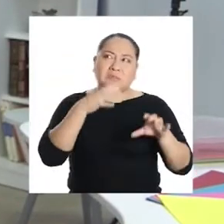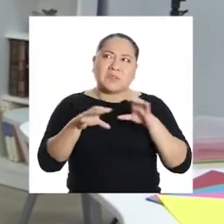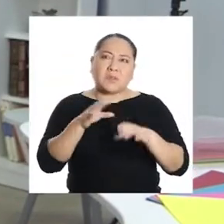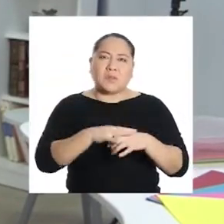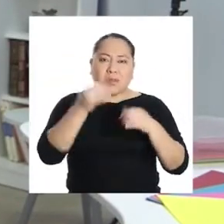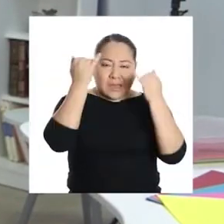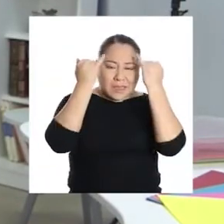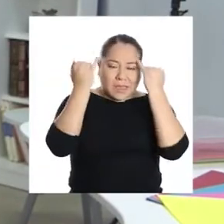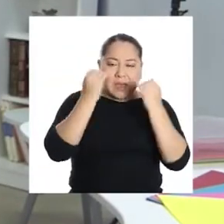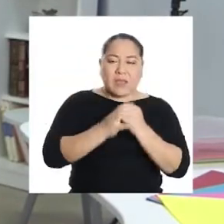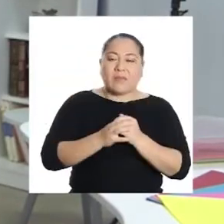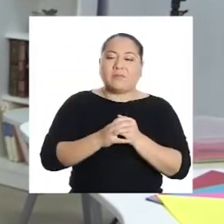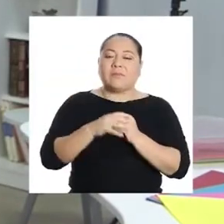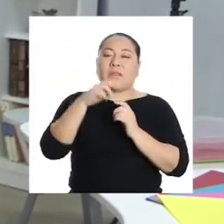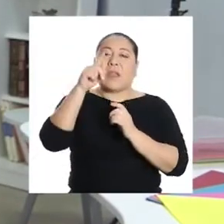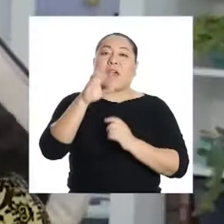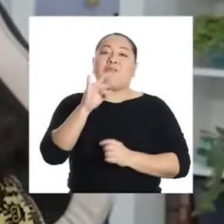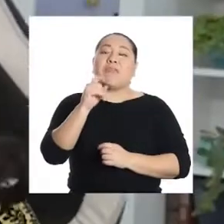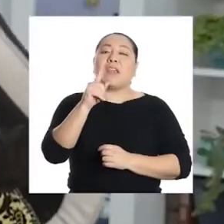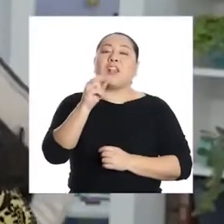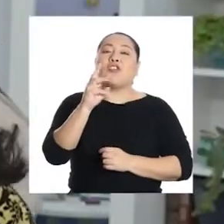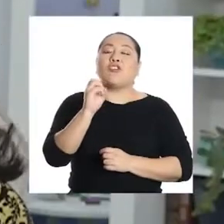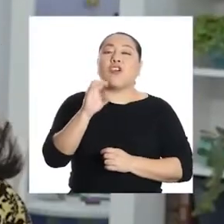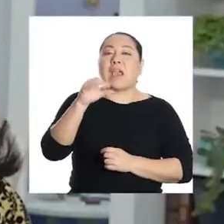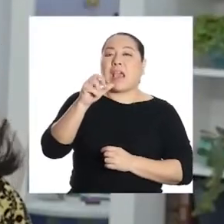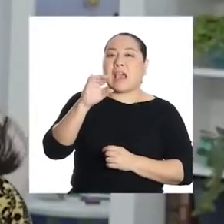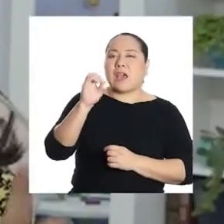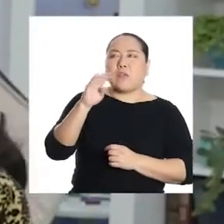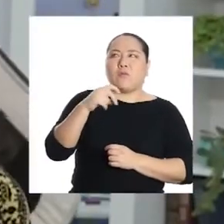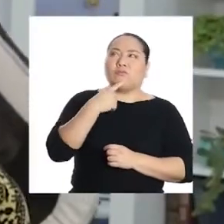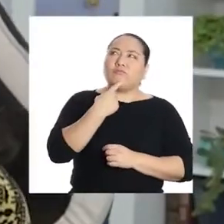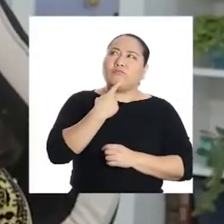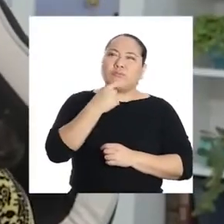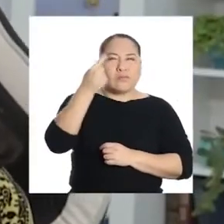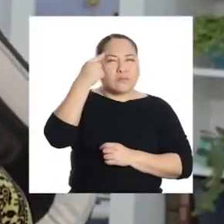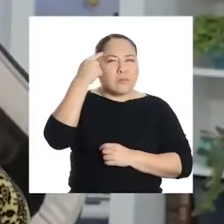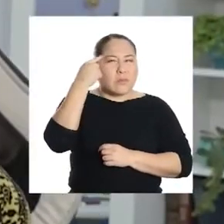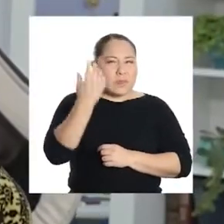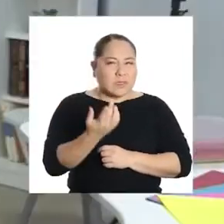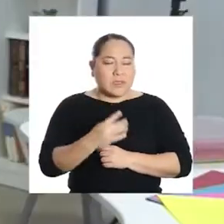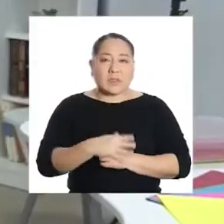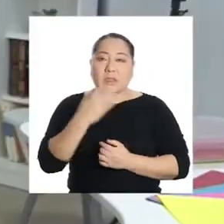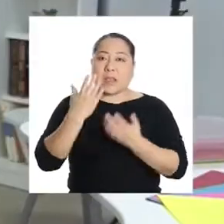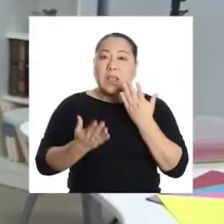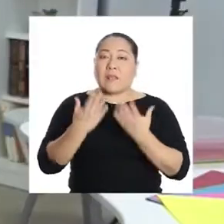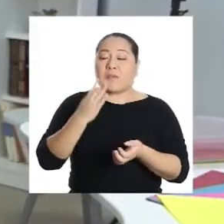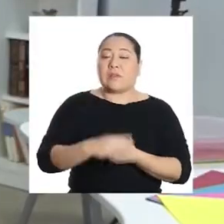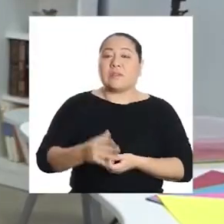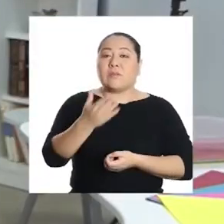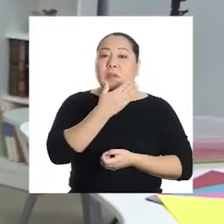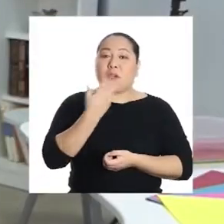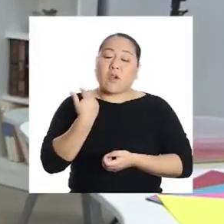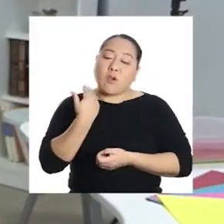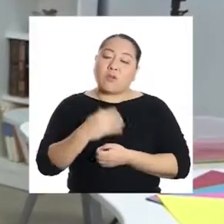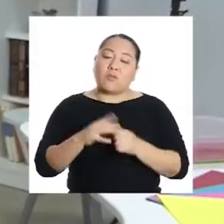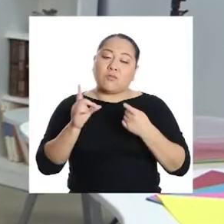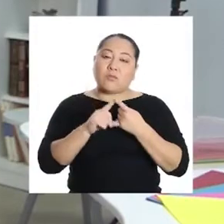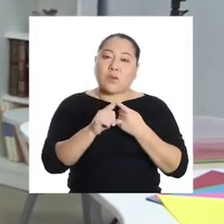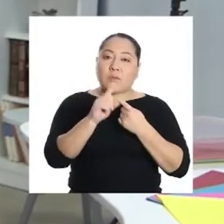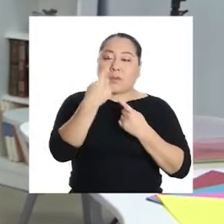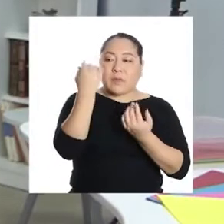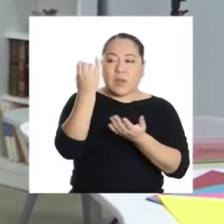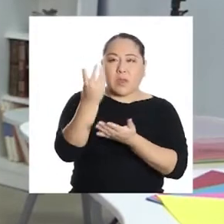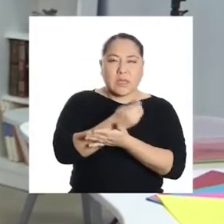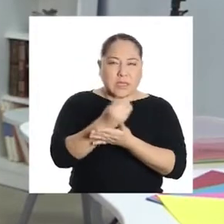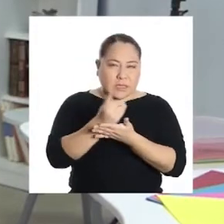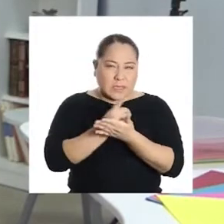una propuesta de un filtro de carbón. Se me ocurre una idea. Quizás sea mejor, primero,